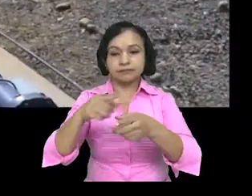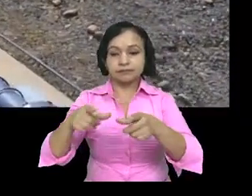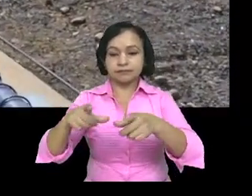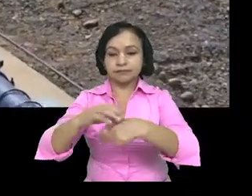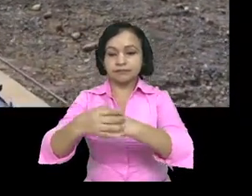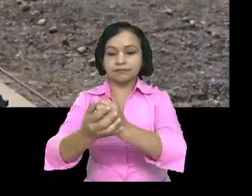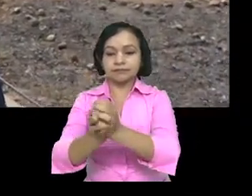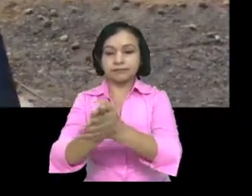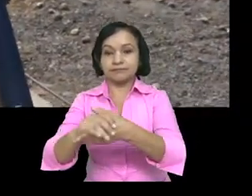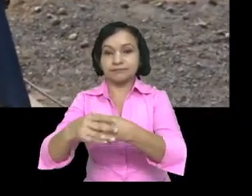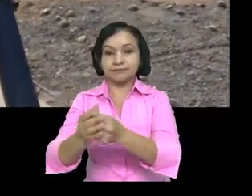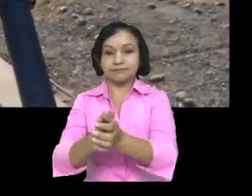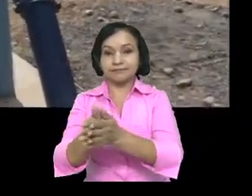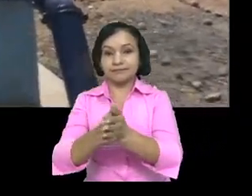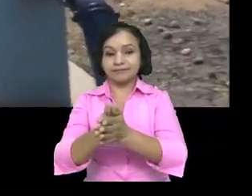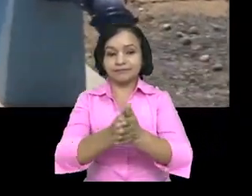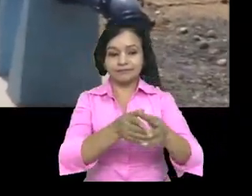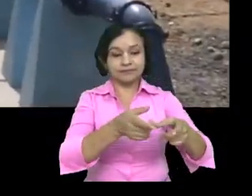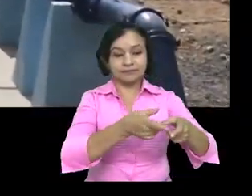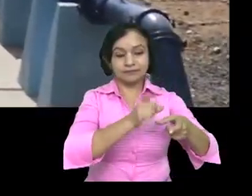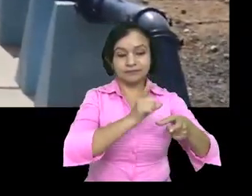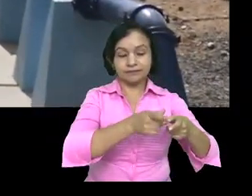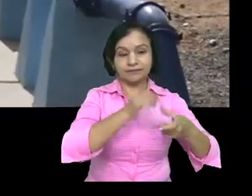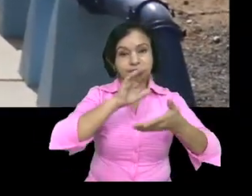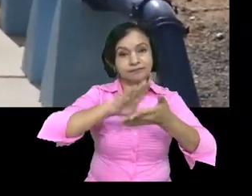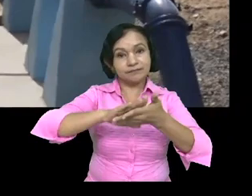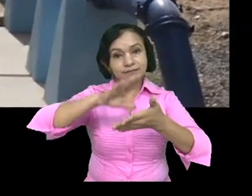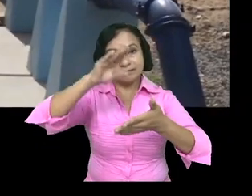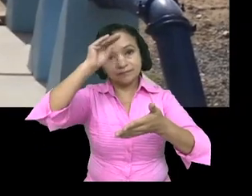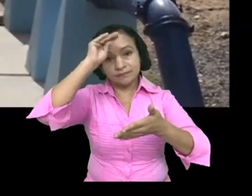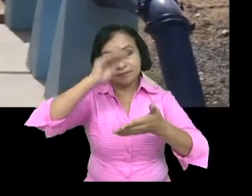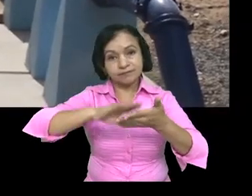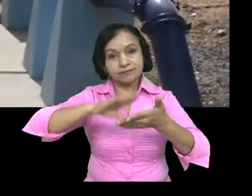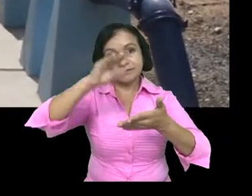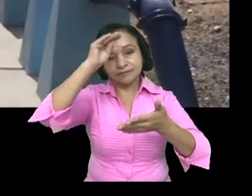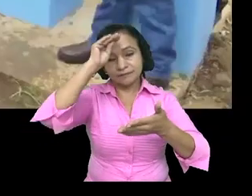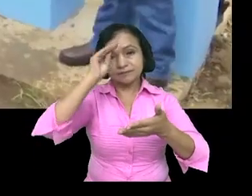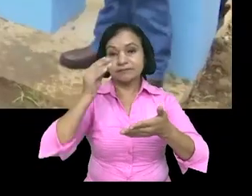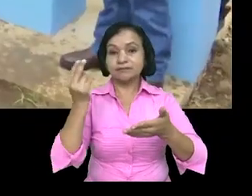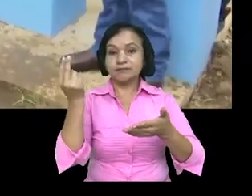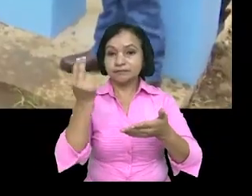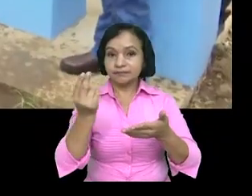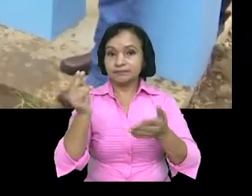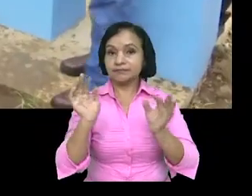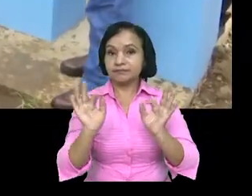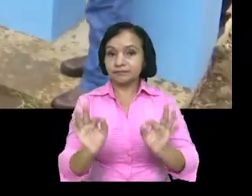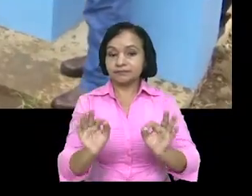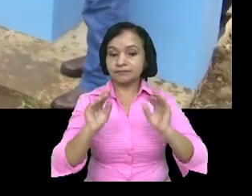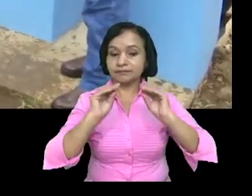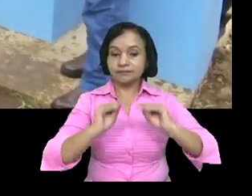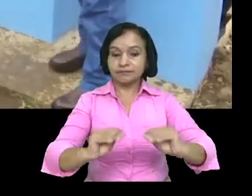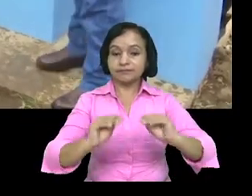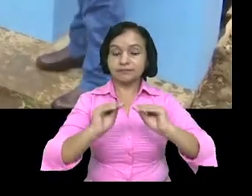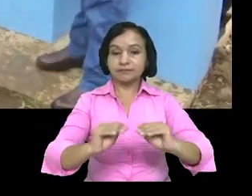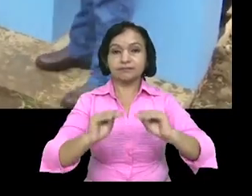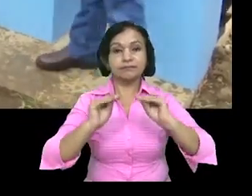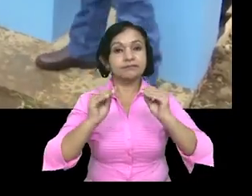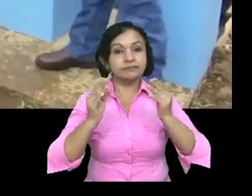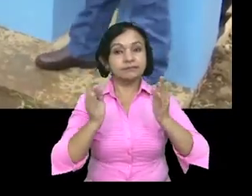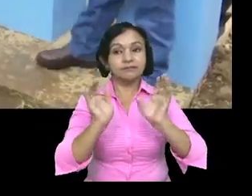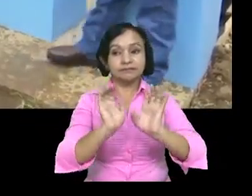los inodoros. Entonces se aprende, ¿no? Se aprende al uso adecuado, que es parte de la formación, parte de la